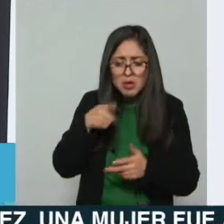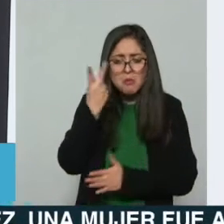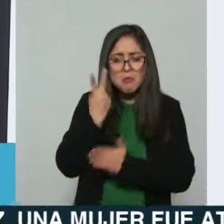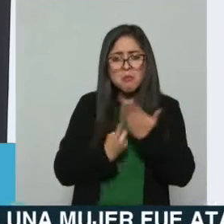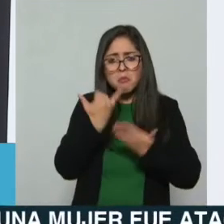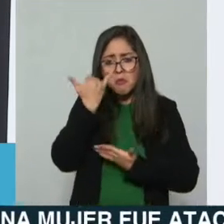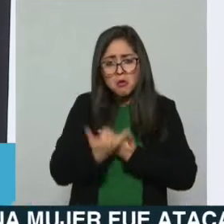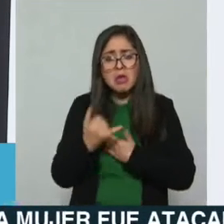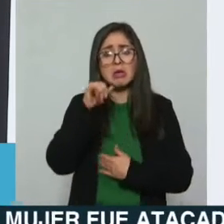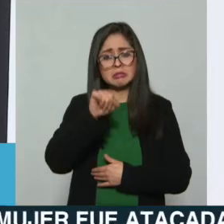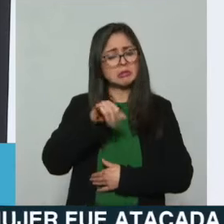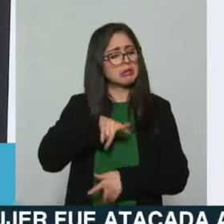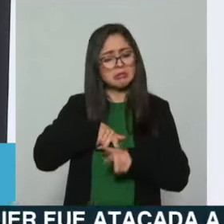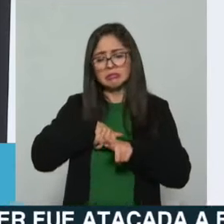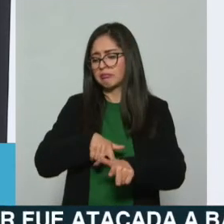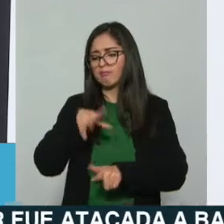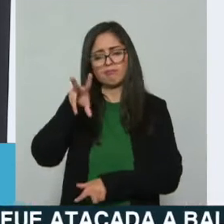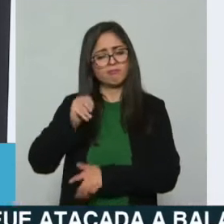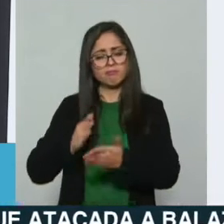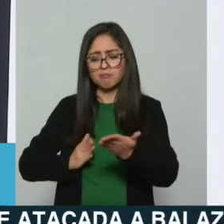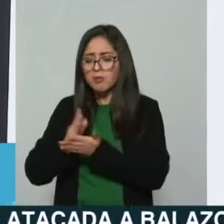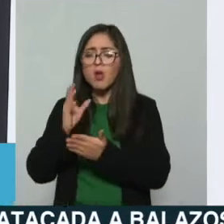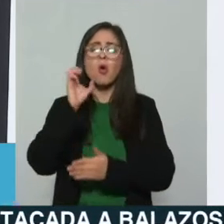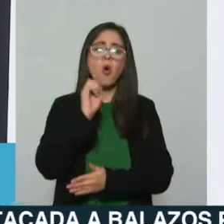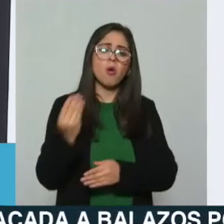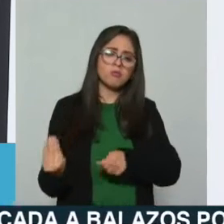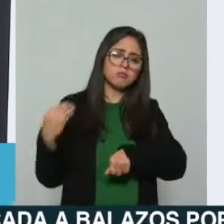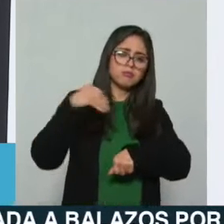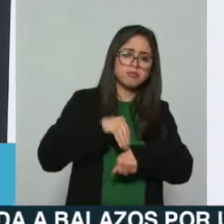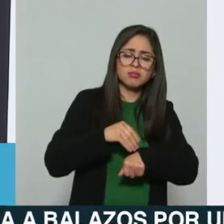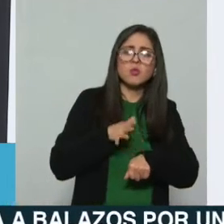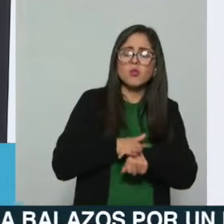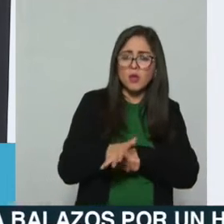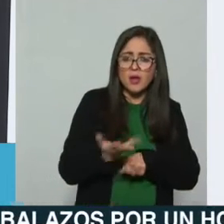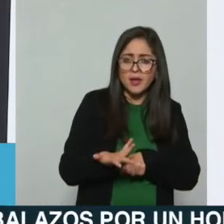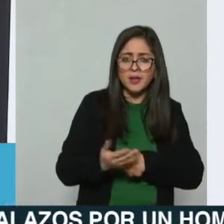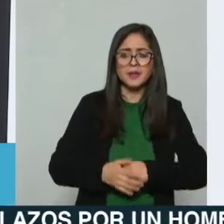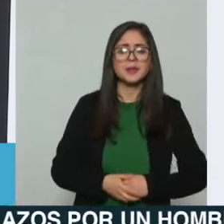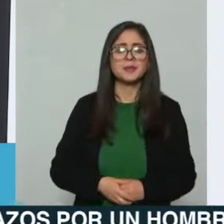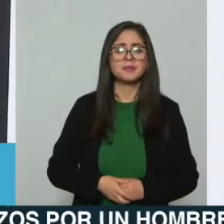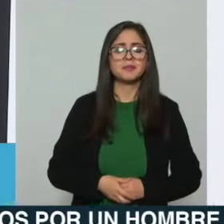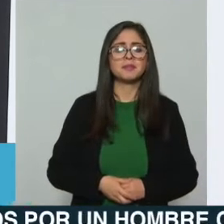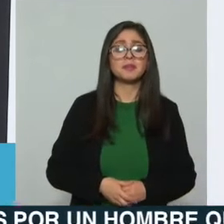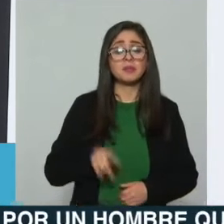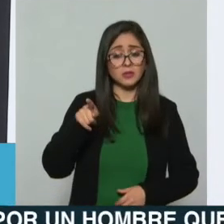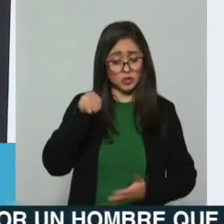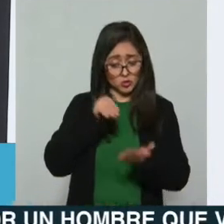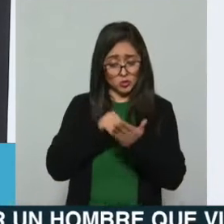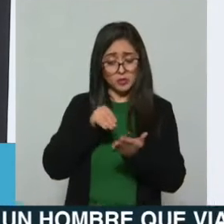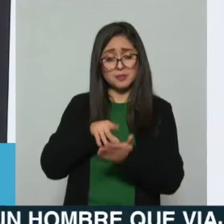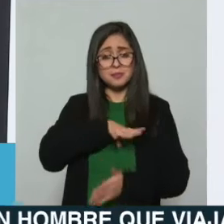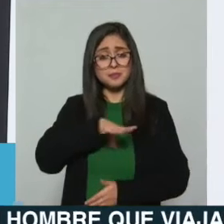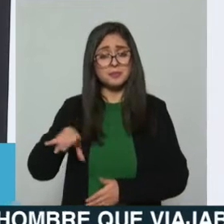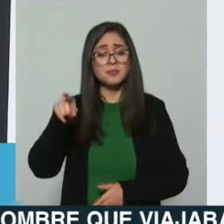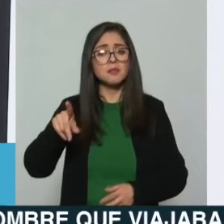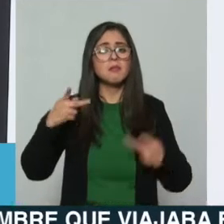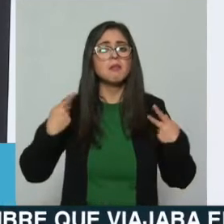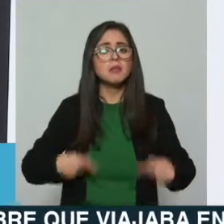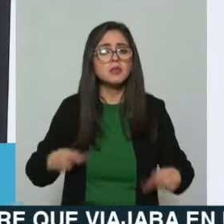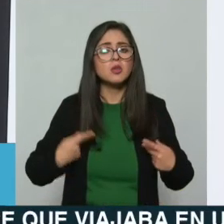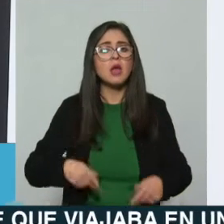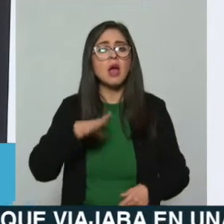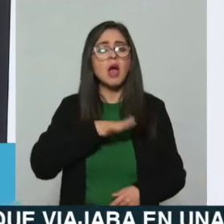pues, se confirma la negativa o se rechaza, ¿no? Y en el caso de que persista una negativa, todavía tienen las ciudadanías pues